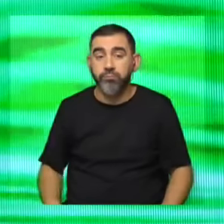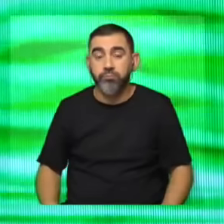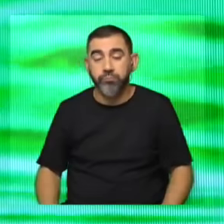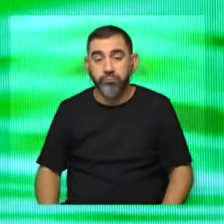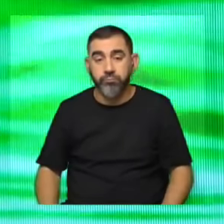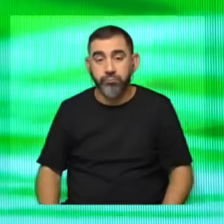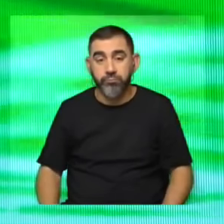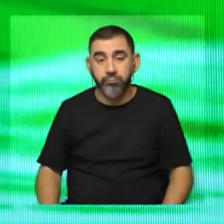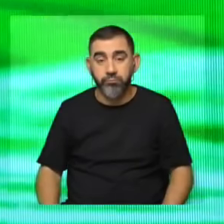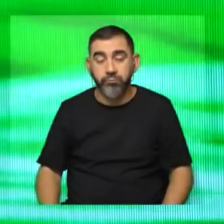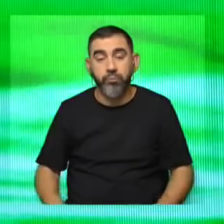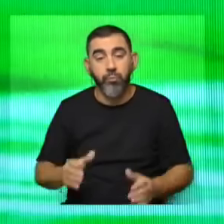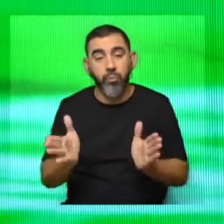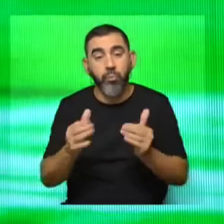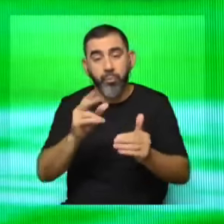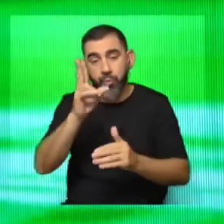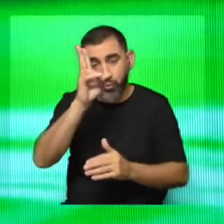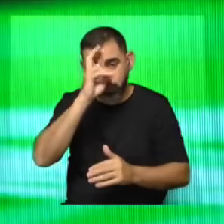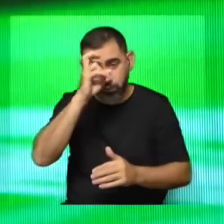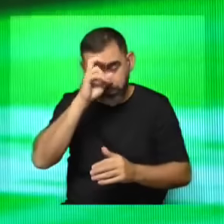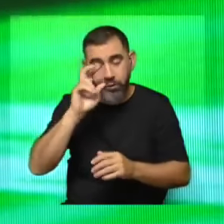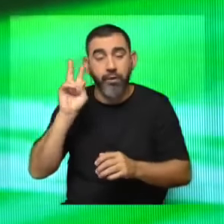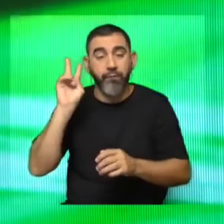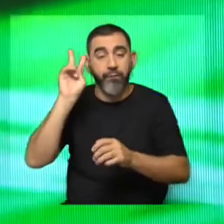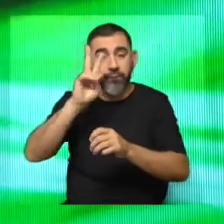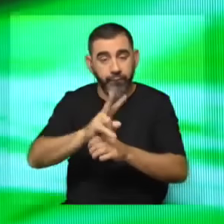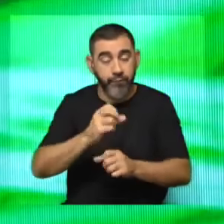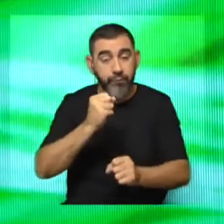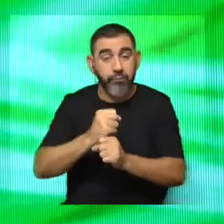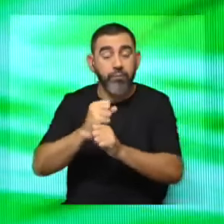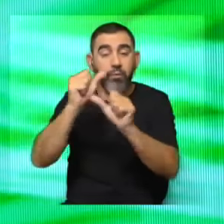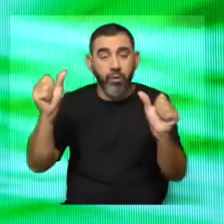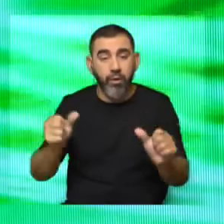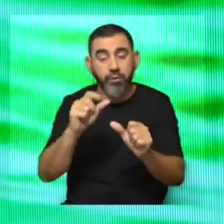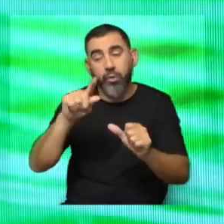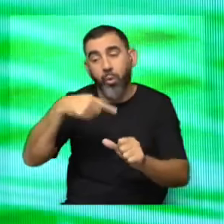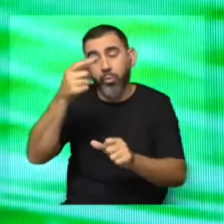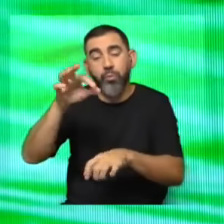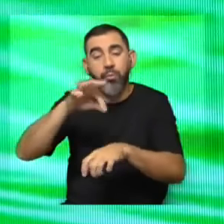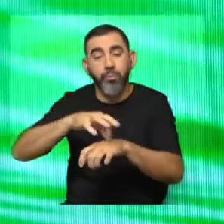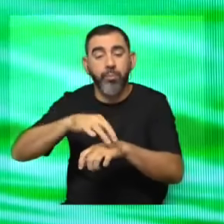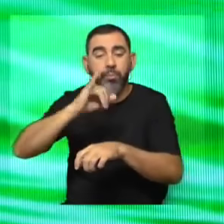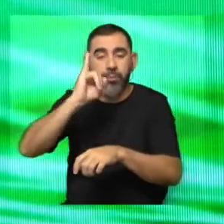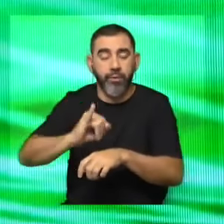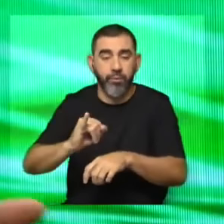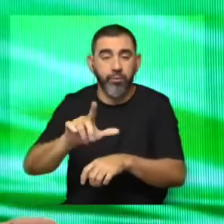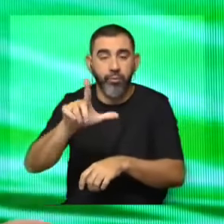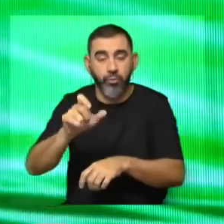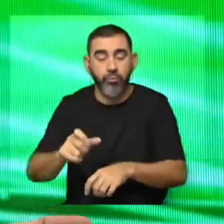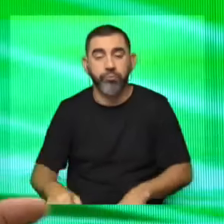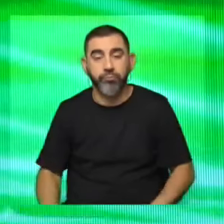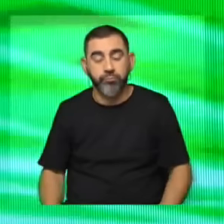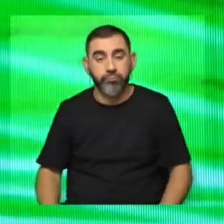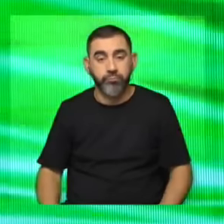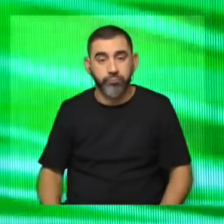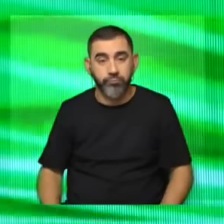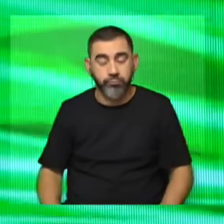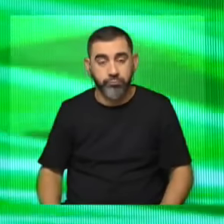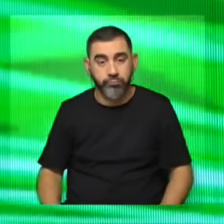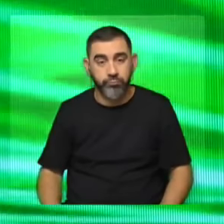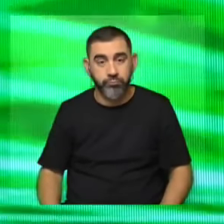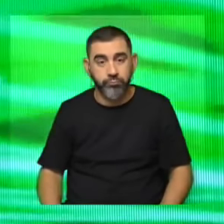decir que las policlínicas la visita o sea las tareas que él realiza sean cubiertas por otro colega porque hay gente que necesita asistencia Y eso obviamente hay que